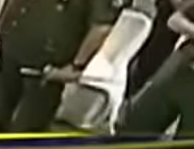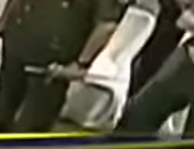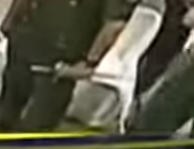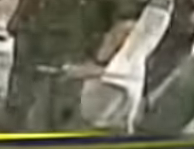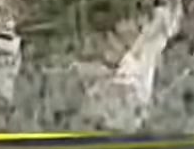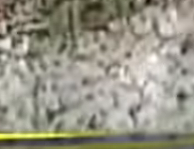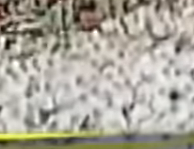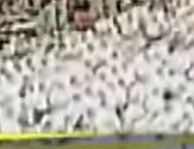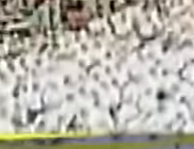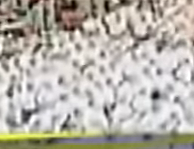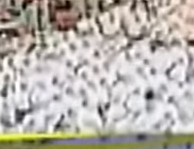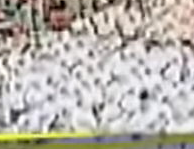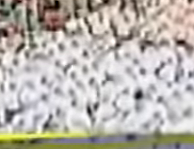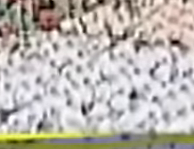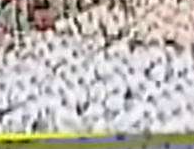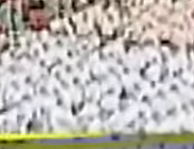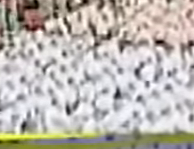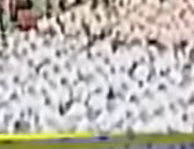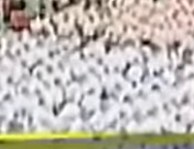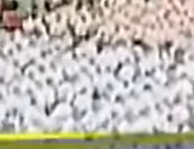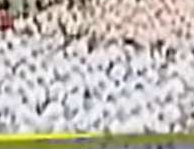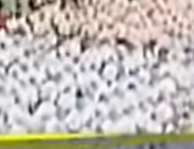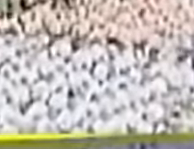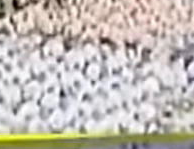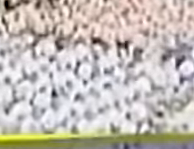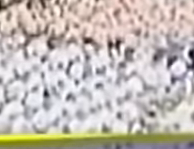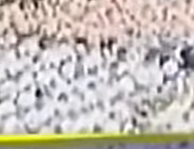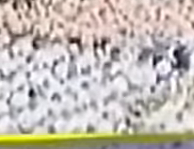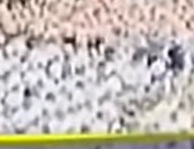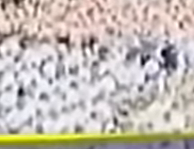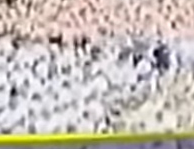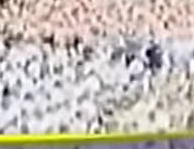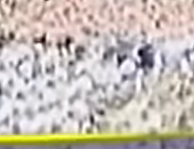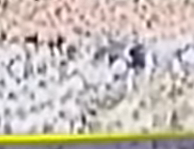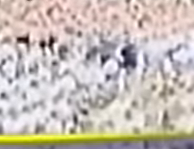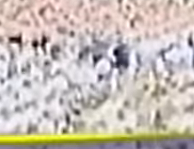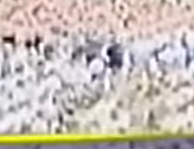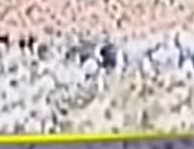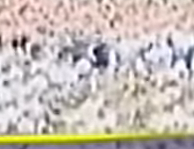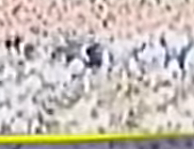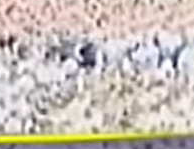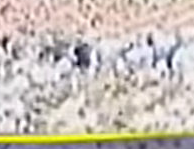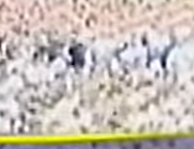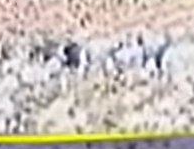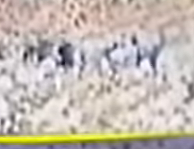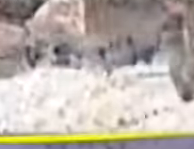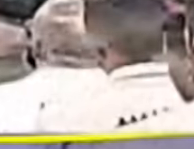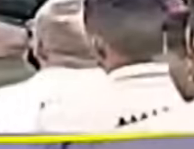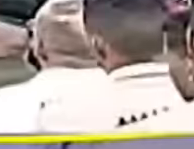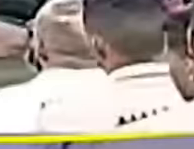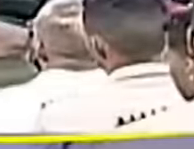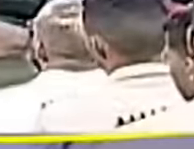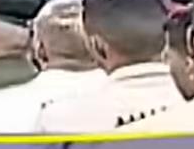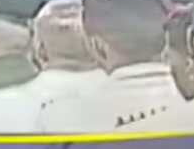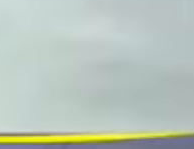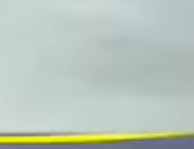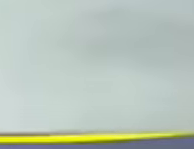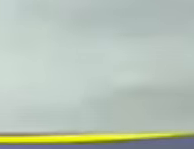por supuesto. En 1899 comenzaron los decretos del Acuerdo de